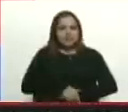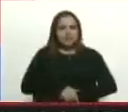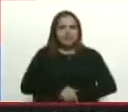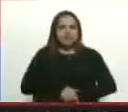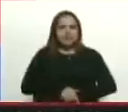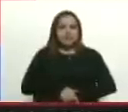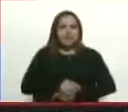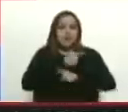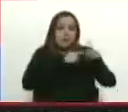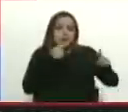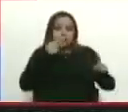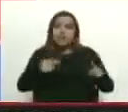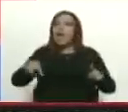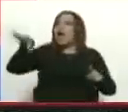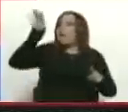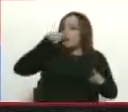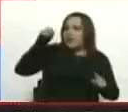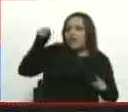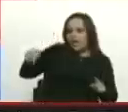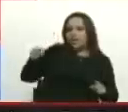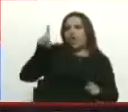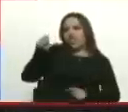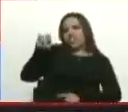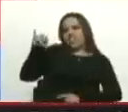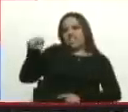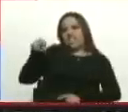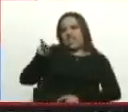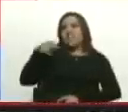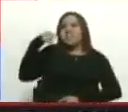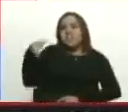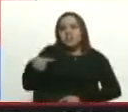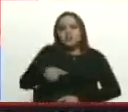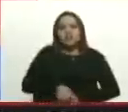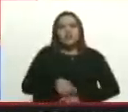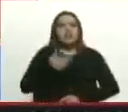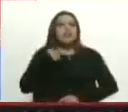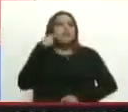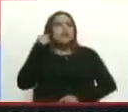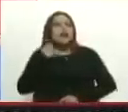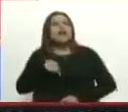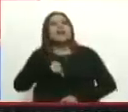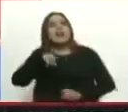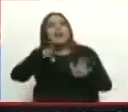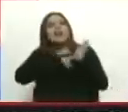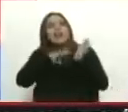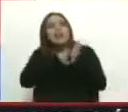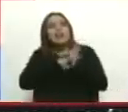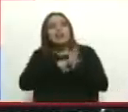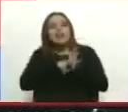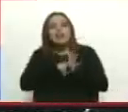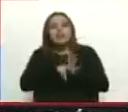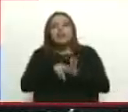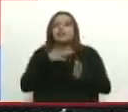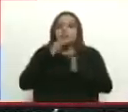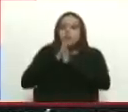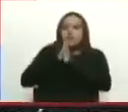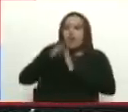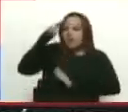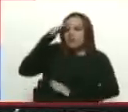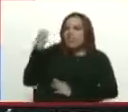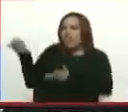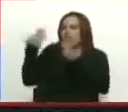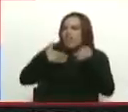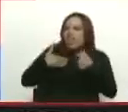Pero ellos le dijeron, apréndete esto y dilo. Y lo dijeron, viendo intervención sobre su propio país, que vinieran